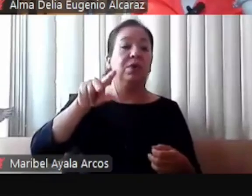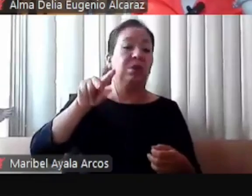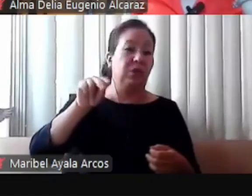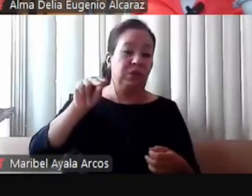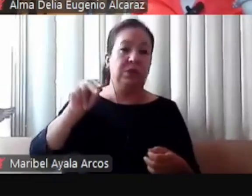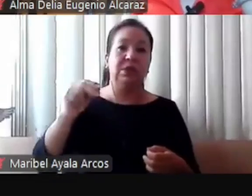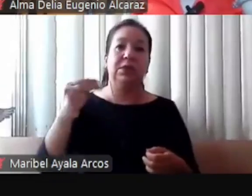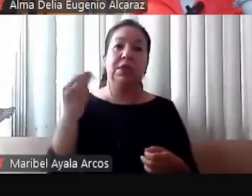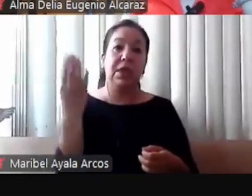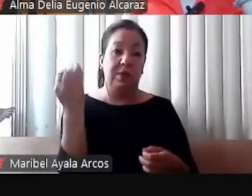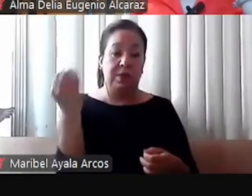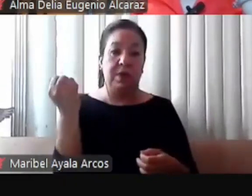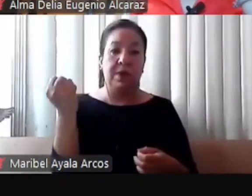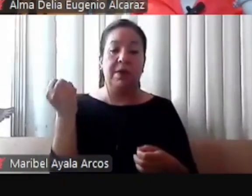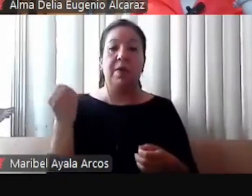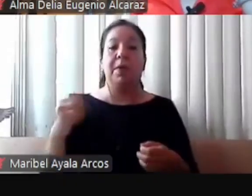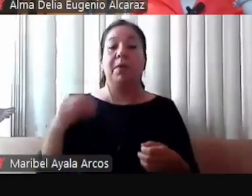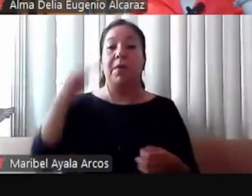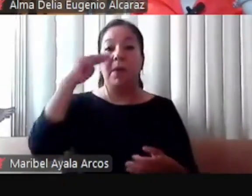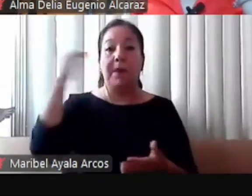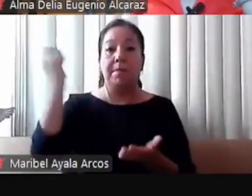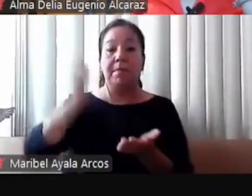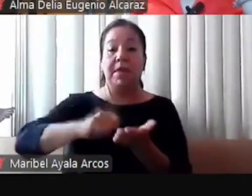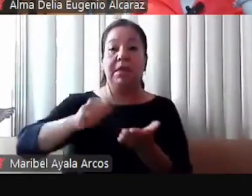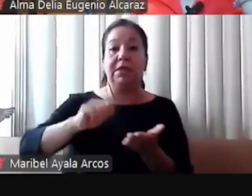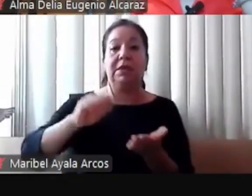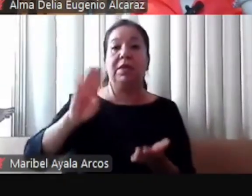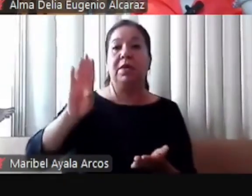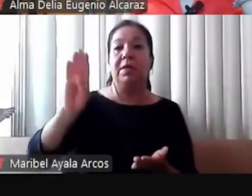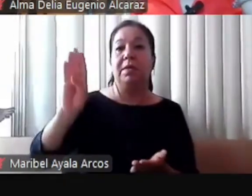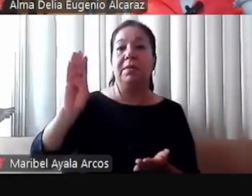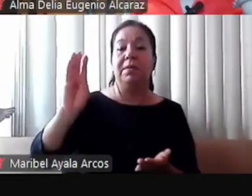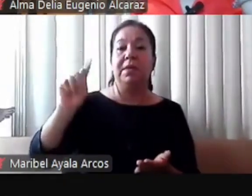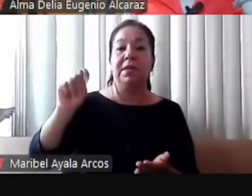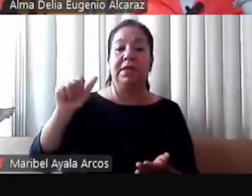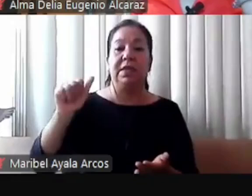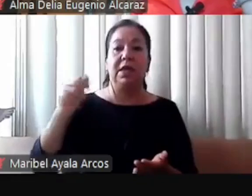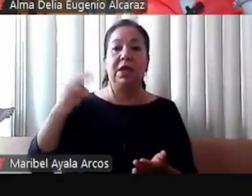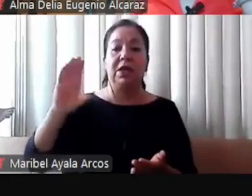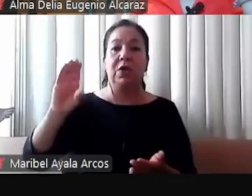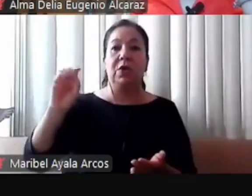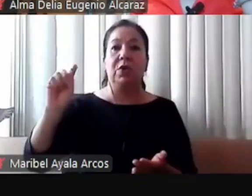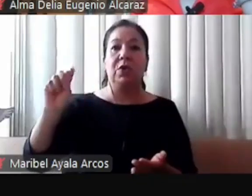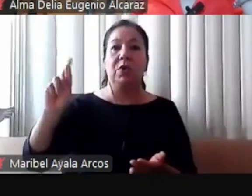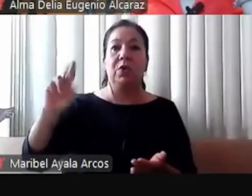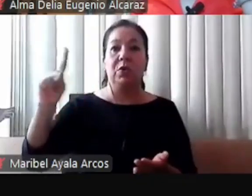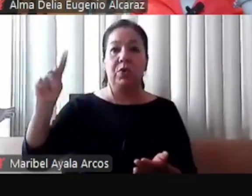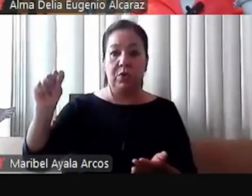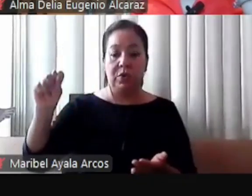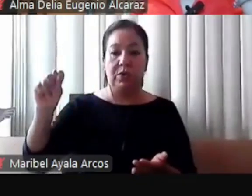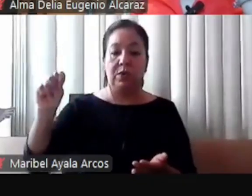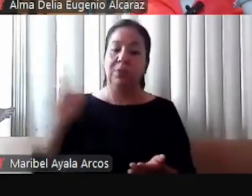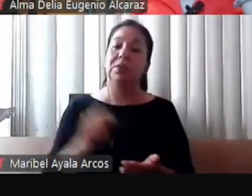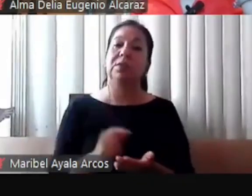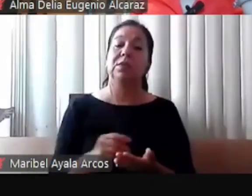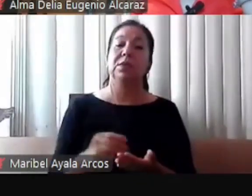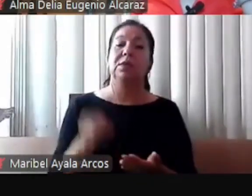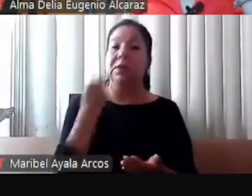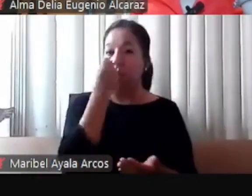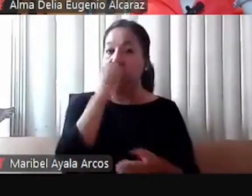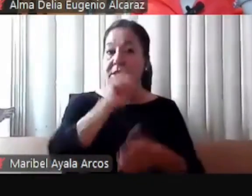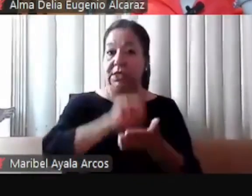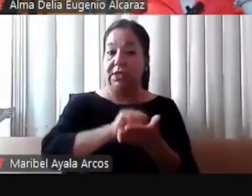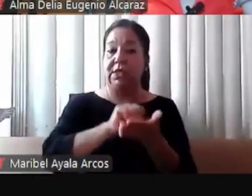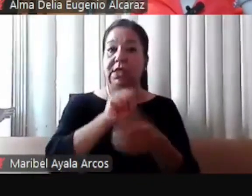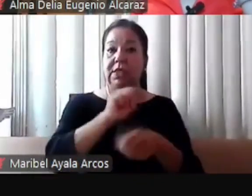turnado a la ponencia a cargo del magistrado José Inés Betancourt Salgado. Por lo tanto, le solicito, secretario, nos apoye con